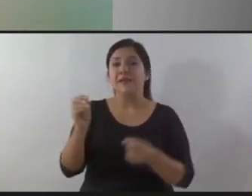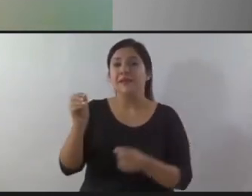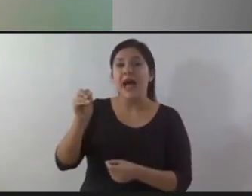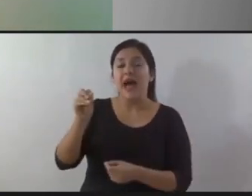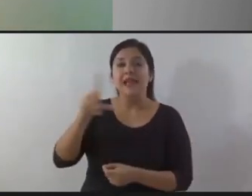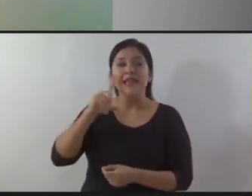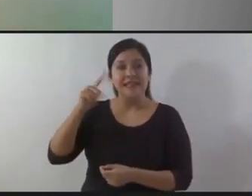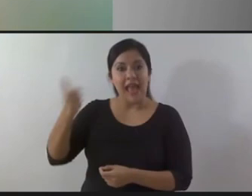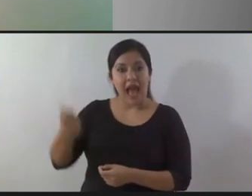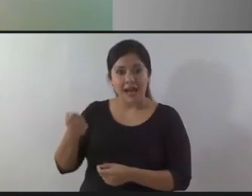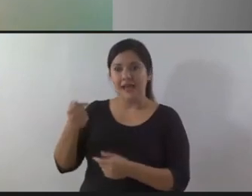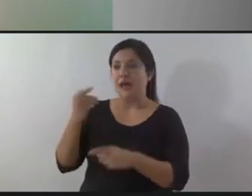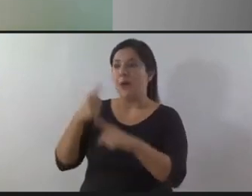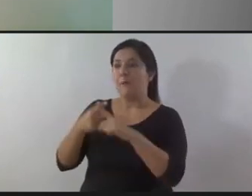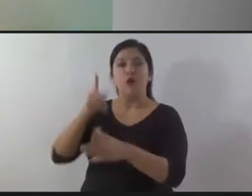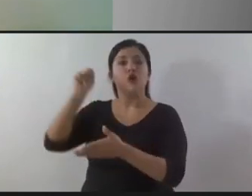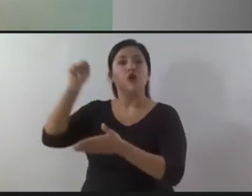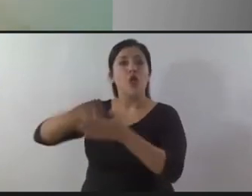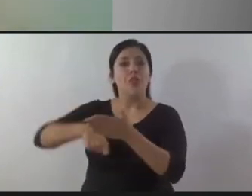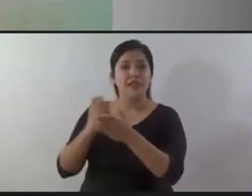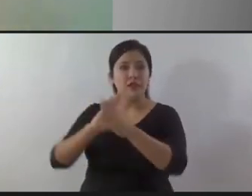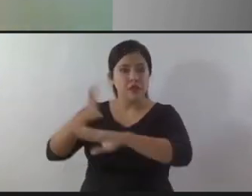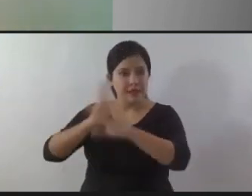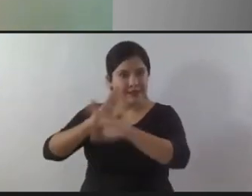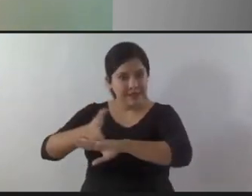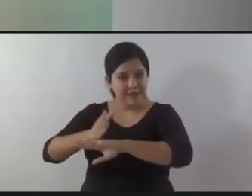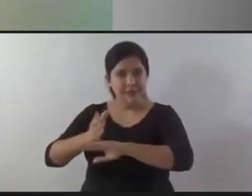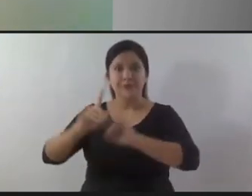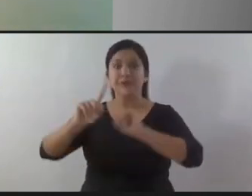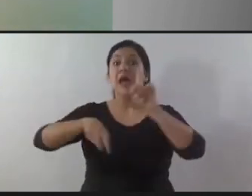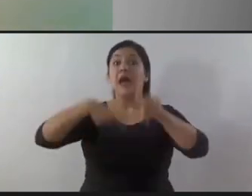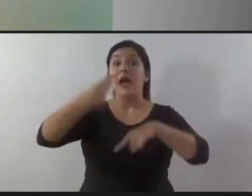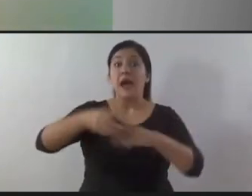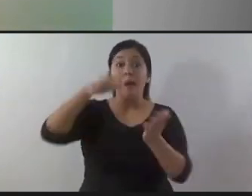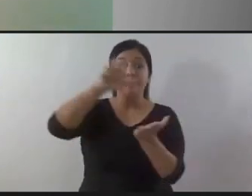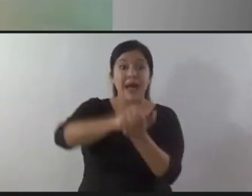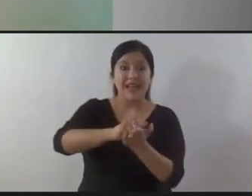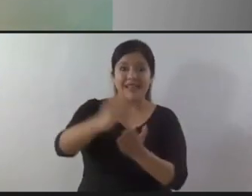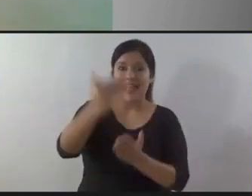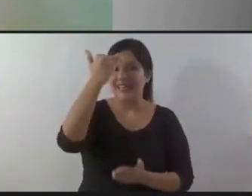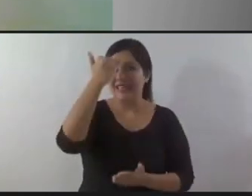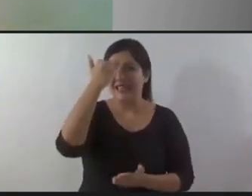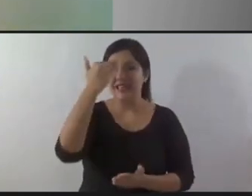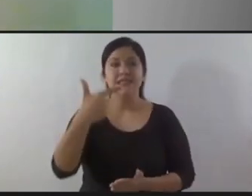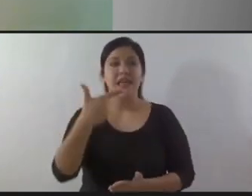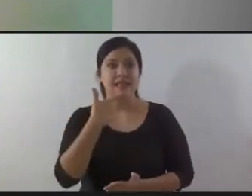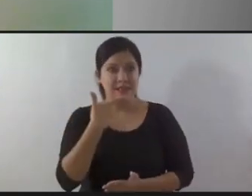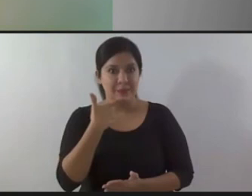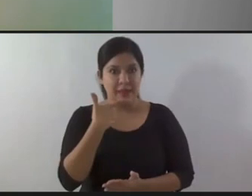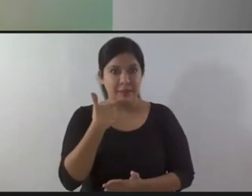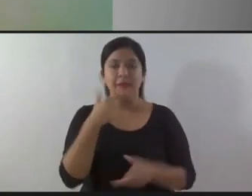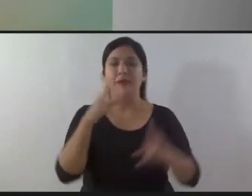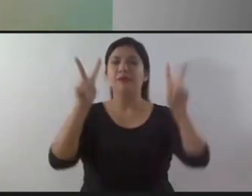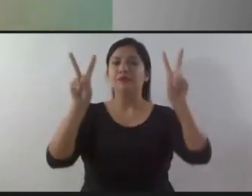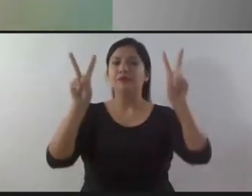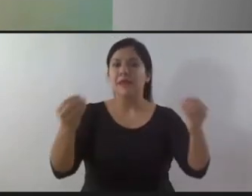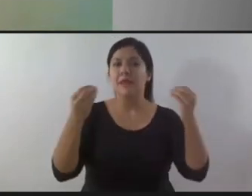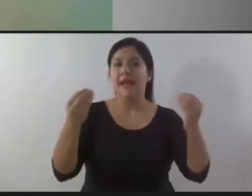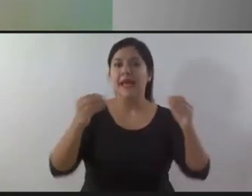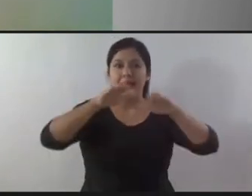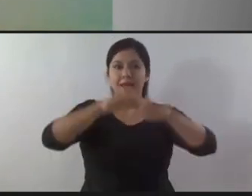Lía Resnick. Agenden entonces nuestro próximo encuentro, martes 15 de septiembre, y el tema que nos convoca